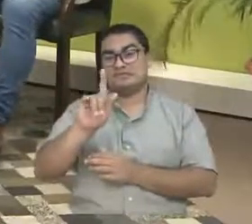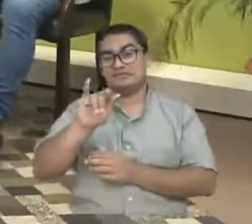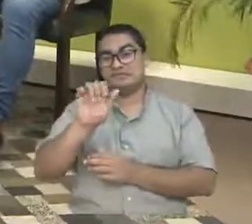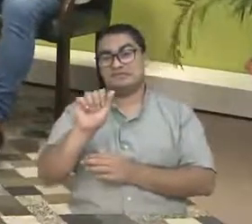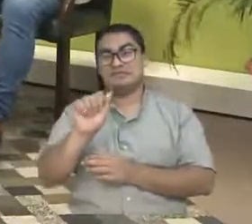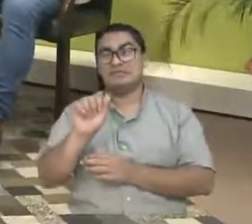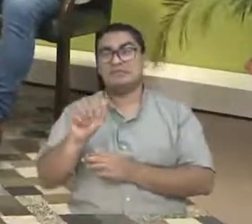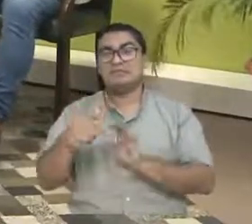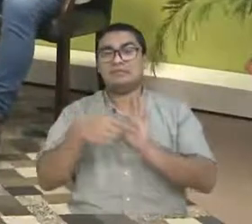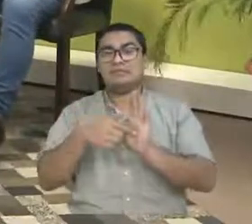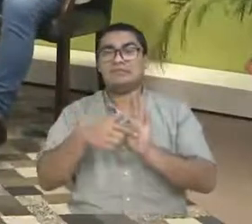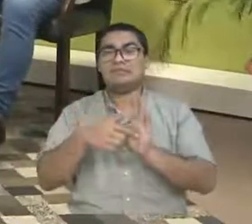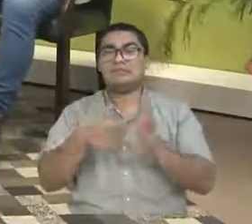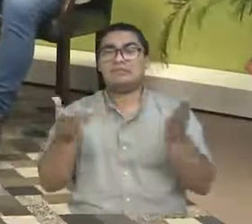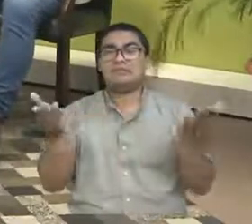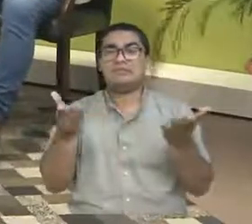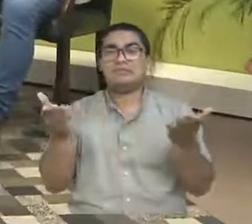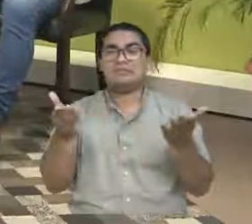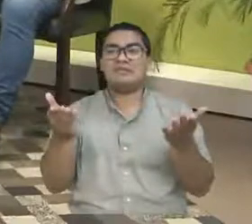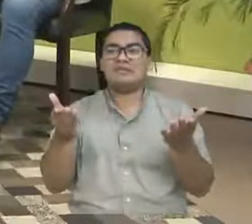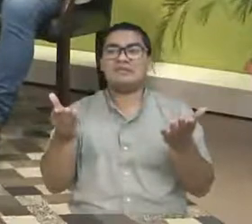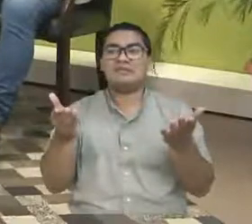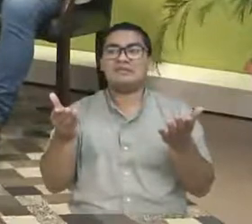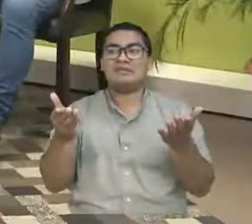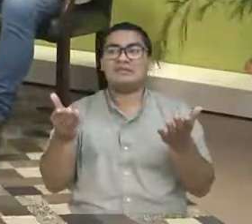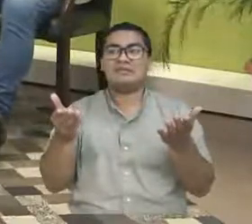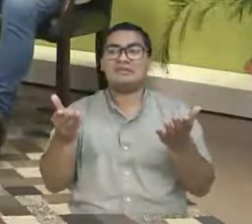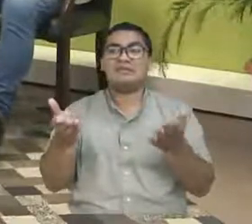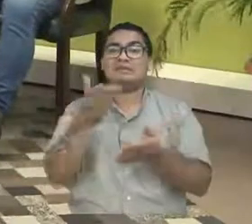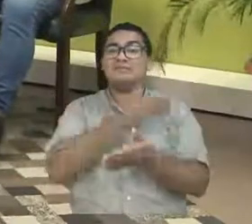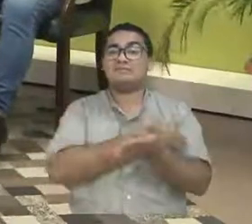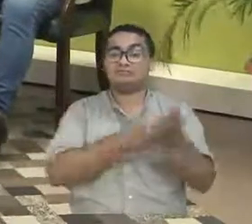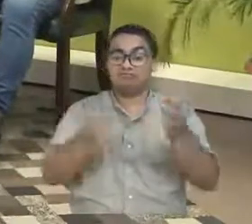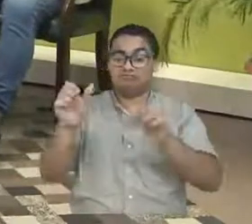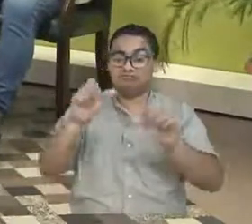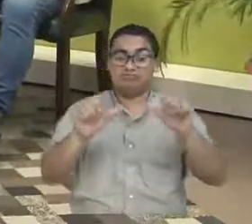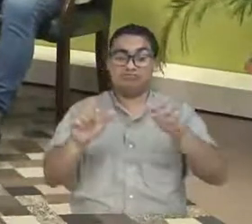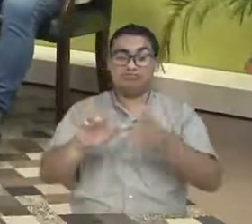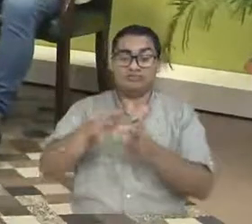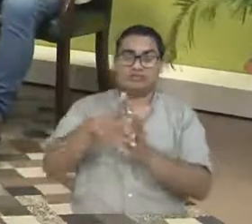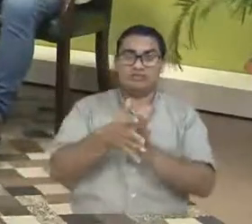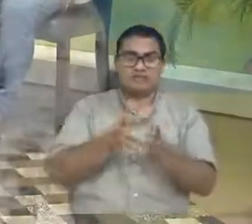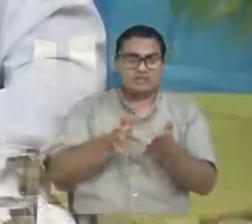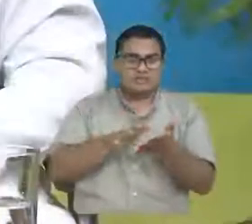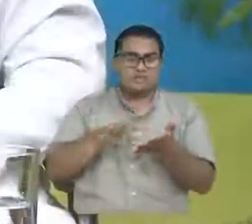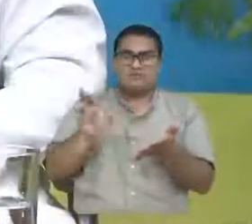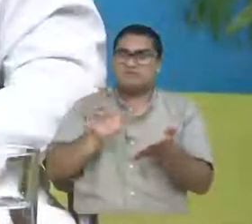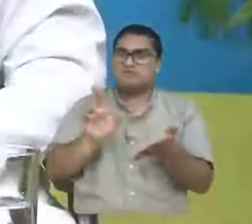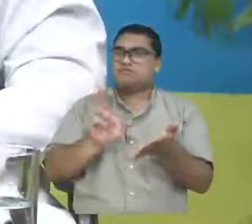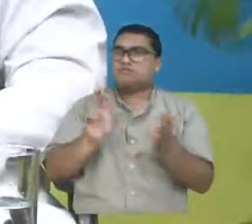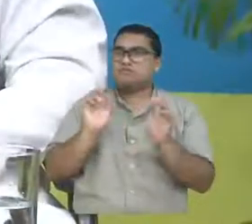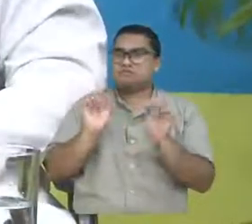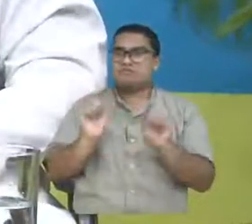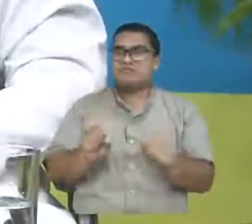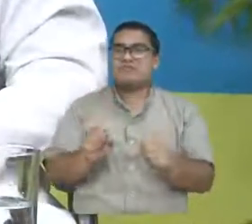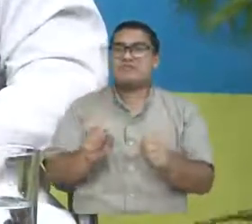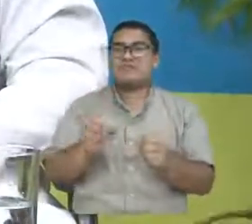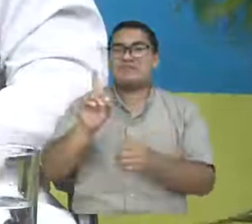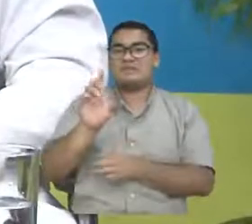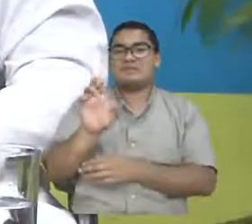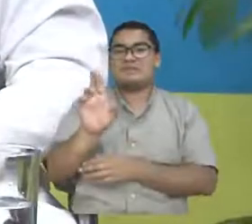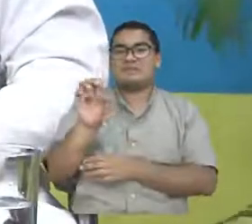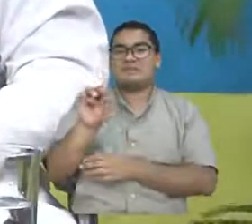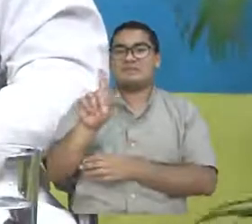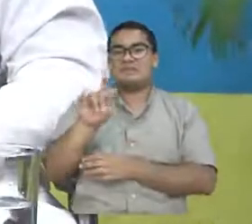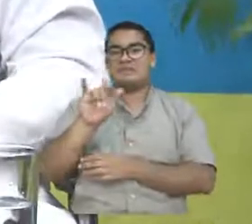que llegó a algún tipo de ácido o algún producto que nos irrita meramente la piel y crea una dermatitis y después